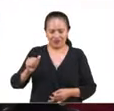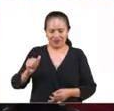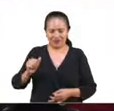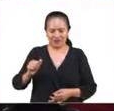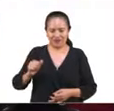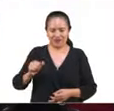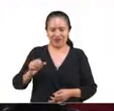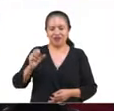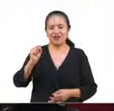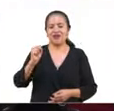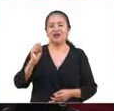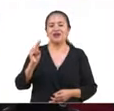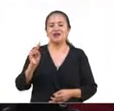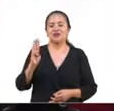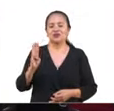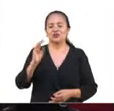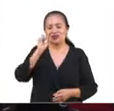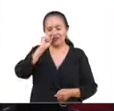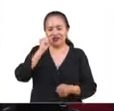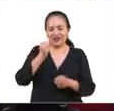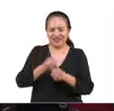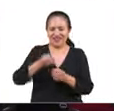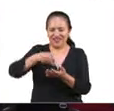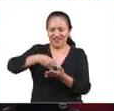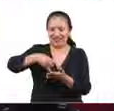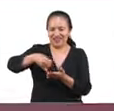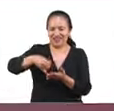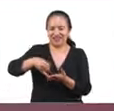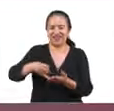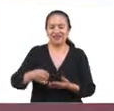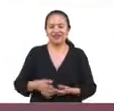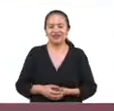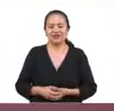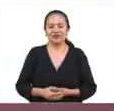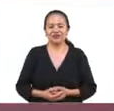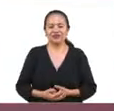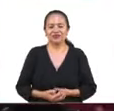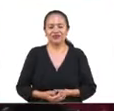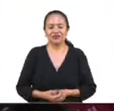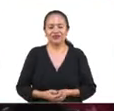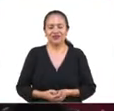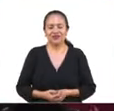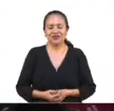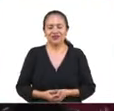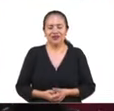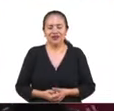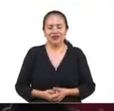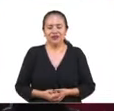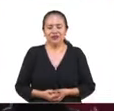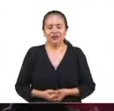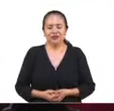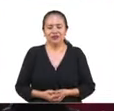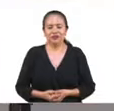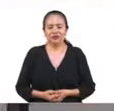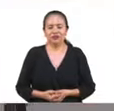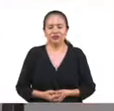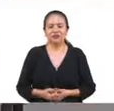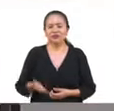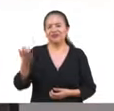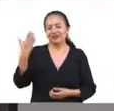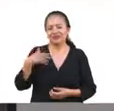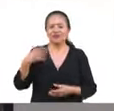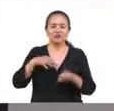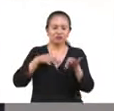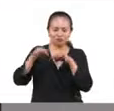la Subsecretaría de Agricultura, con quien hemos trabajado